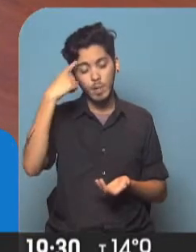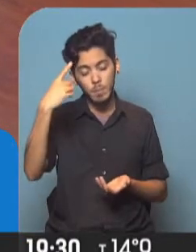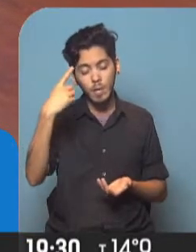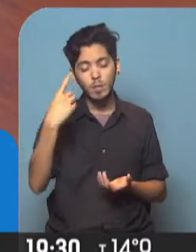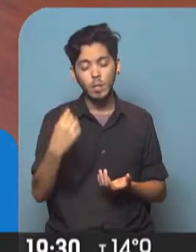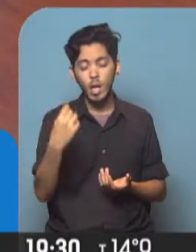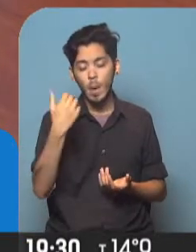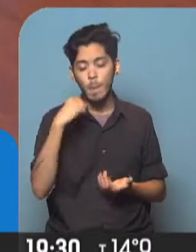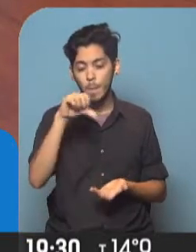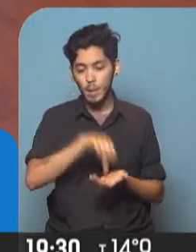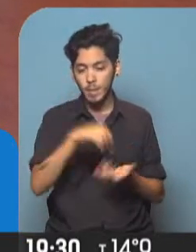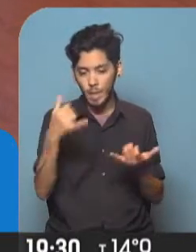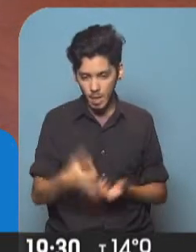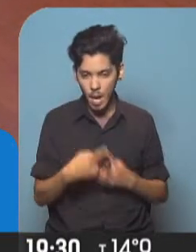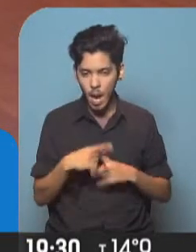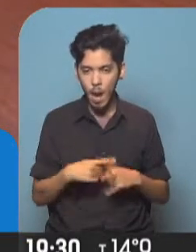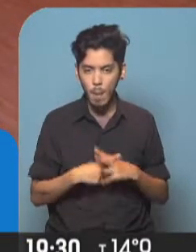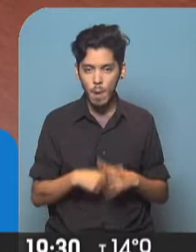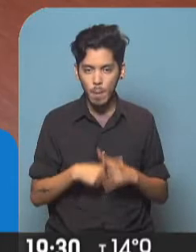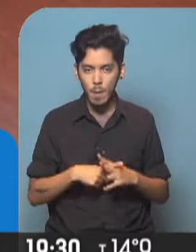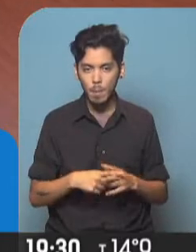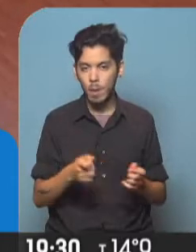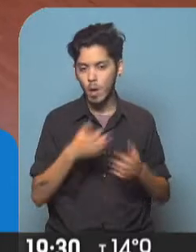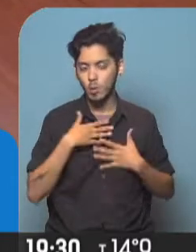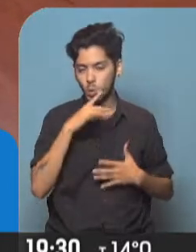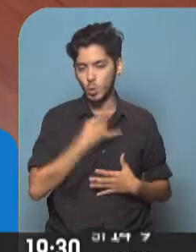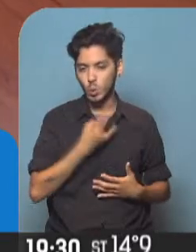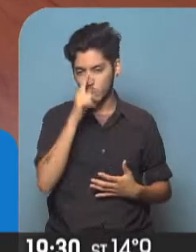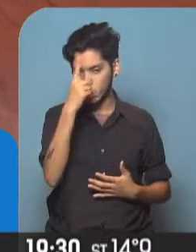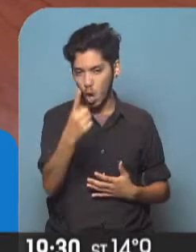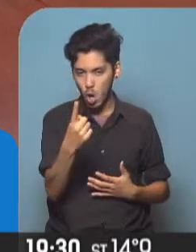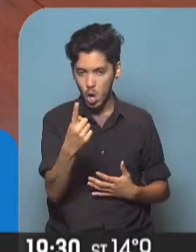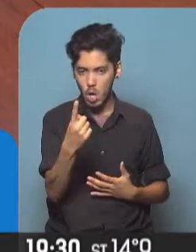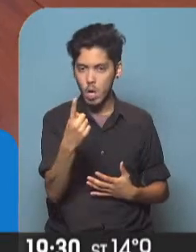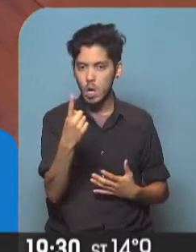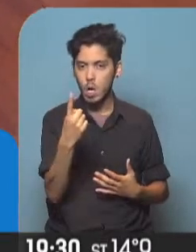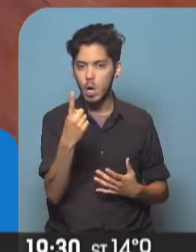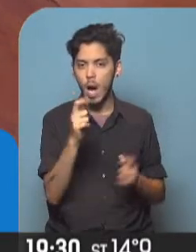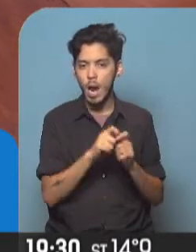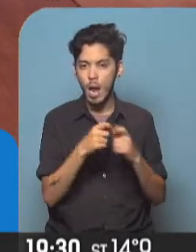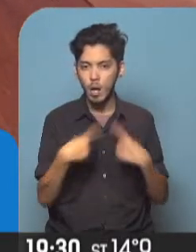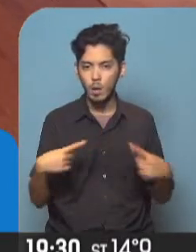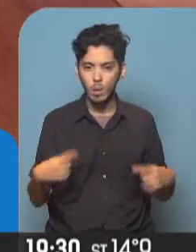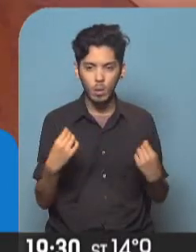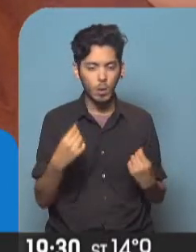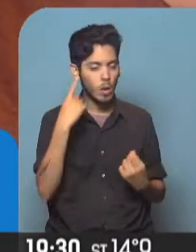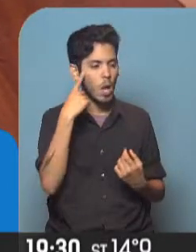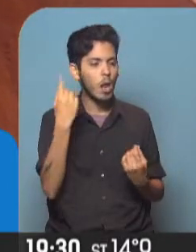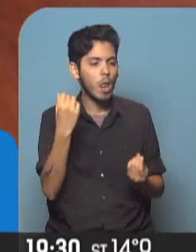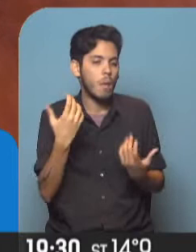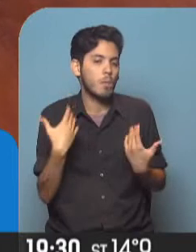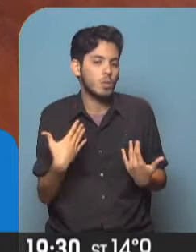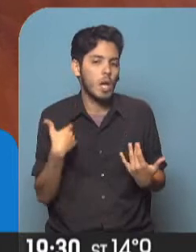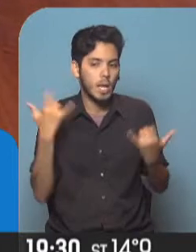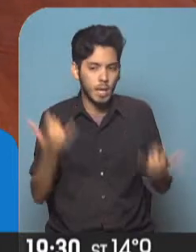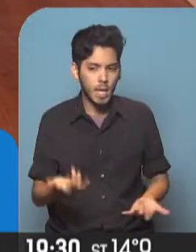tenía méritos como para arreglarse por las suyas. ¿Por qué cree? O sea, desarrolla un poco más esos méritos No, que cree que tenía Argentina como por